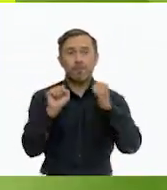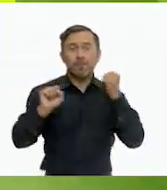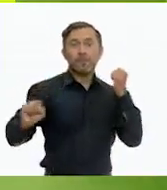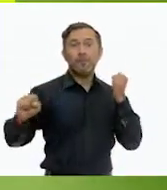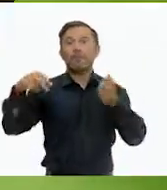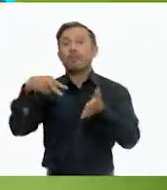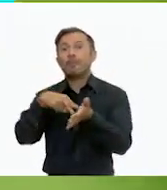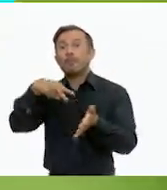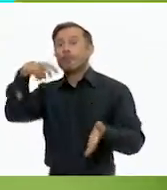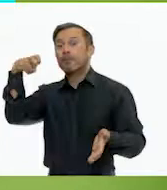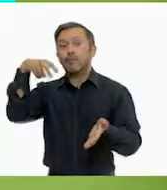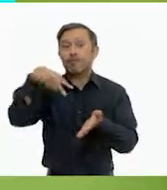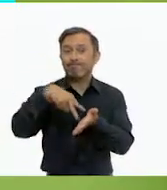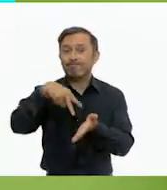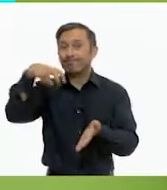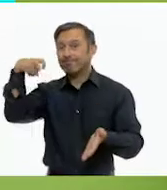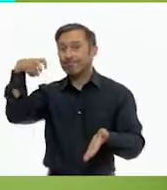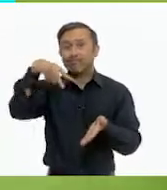Saltar.